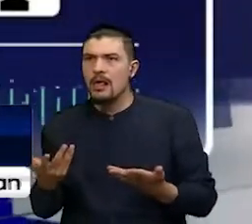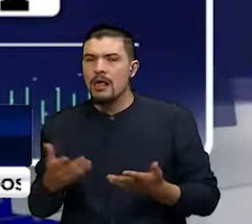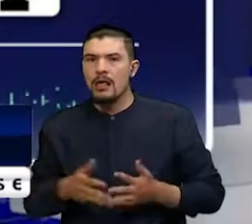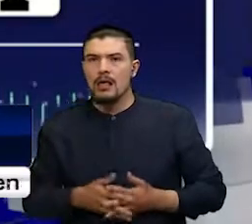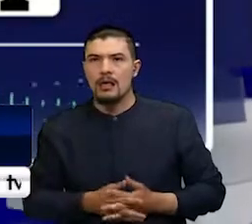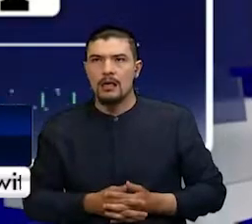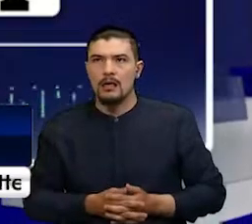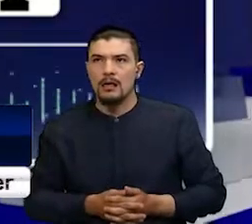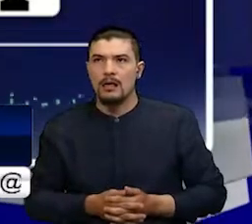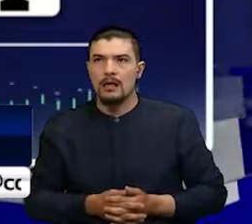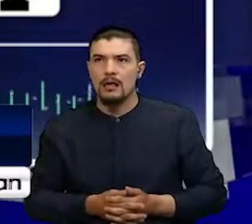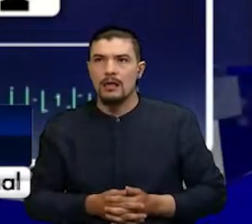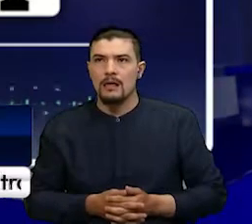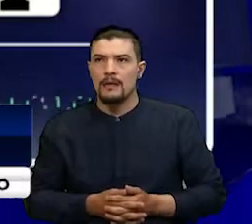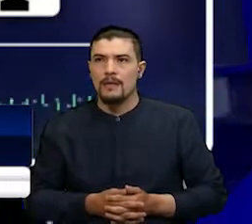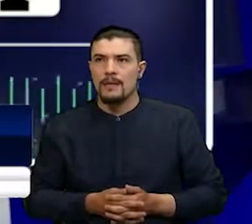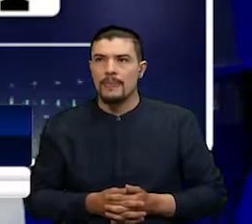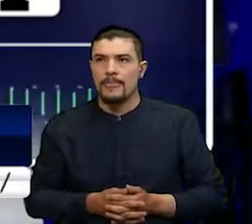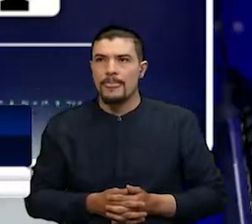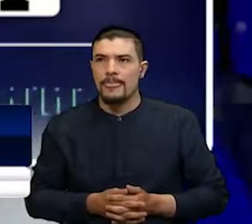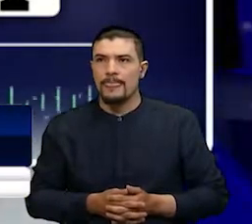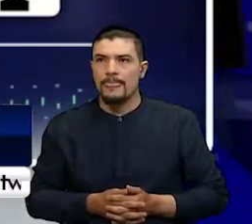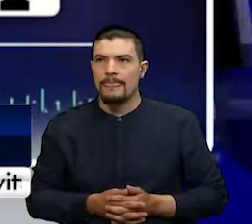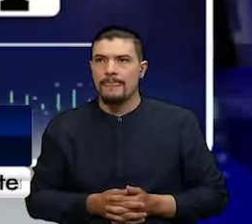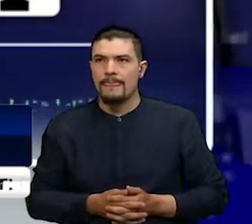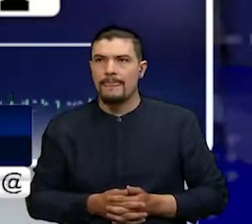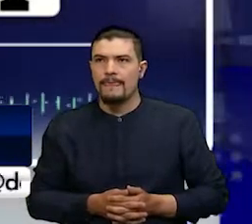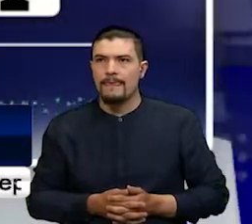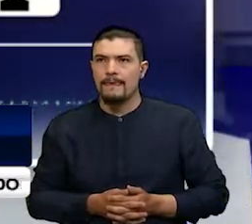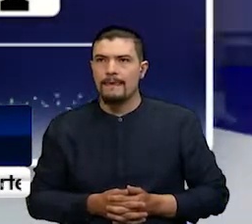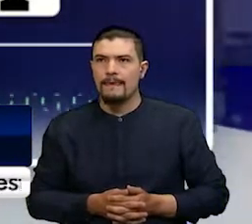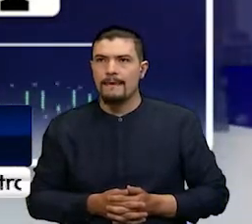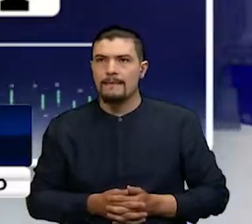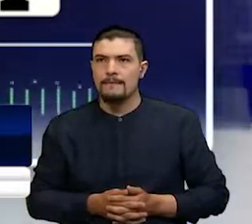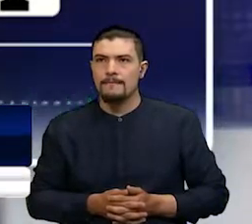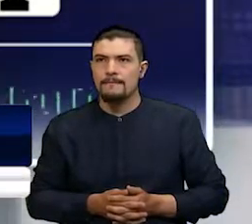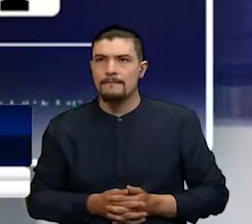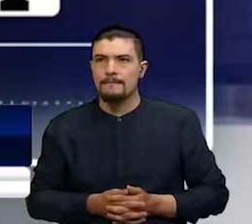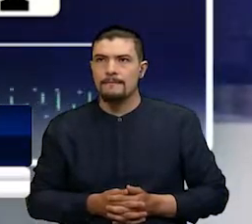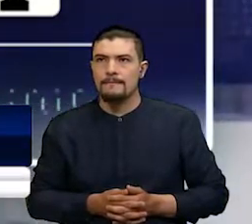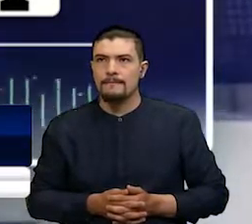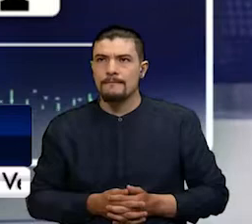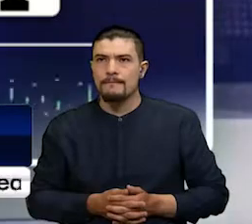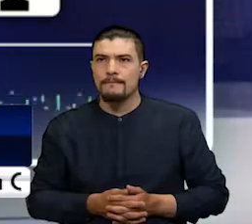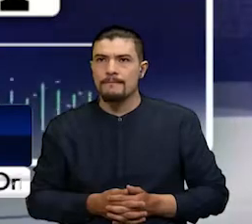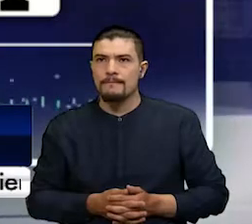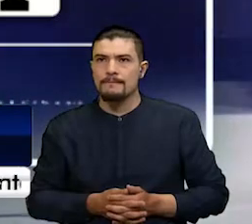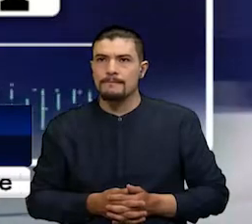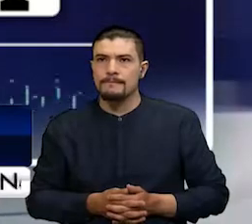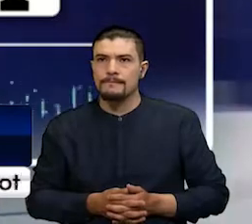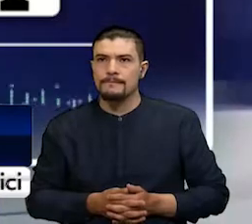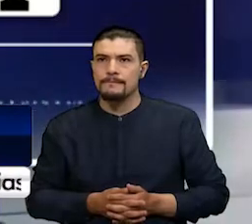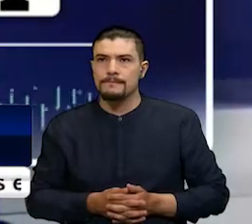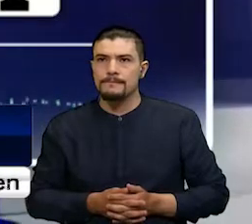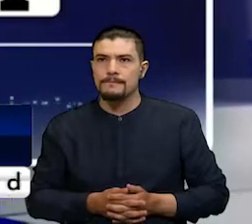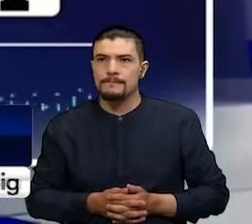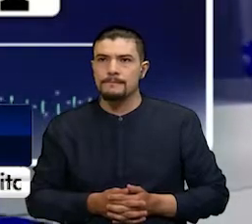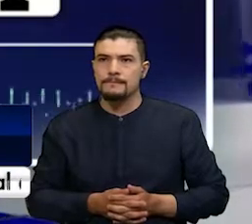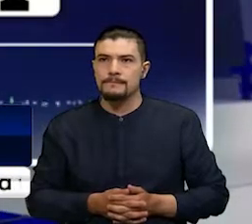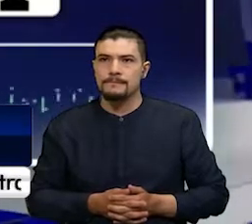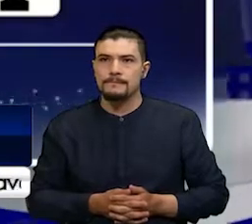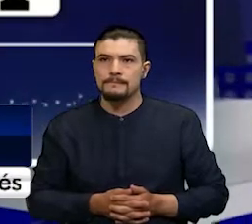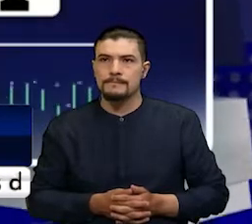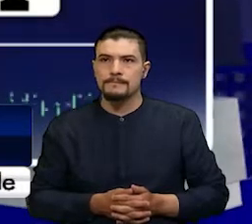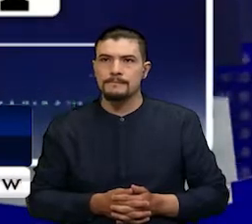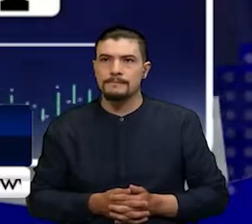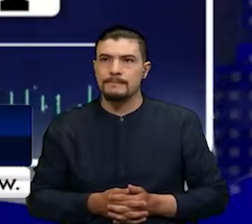rueda izquierda del lado del chofer. Y cuando quite la rueda, grité, ya mi comandante.